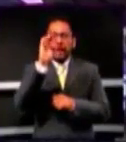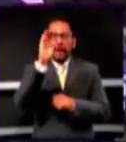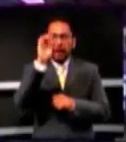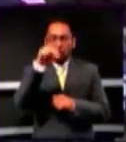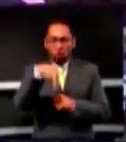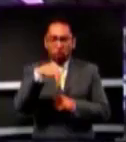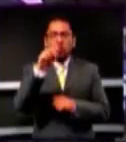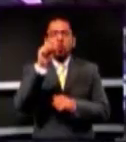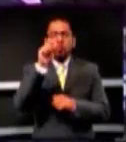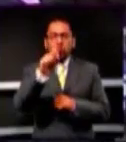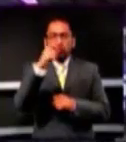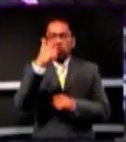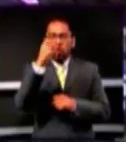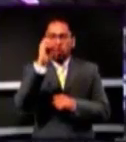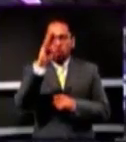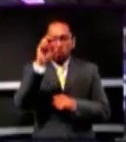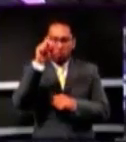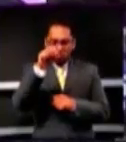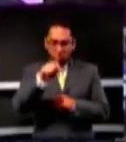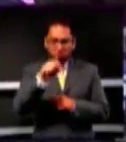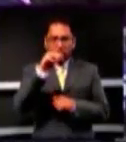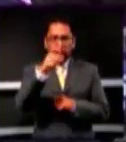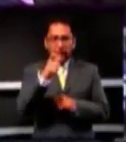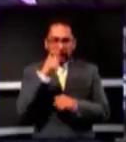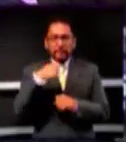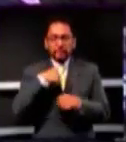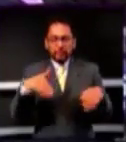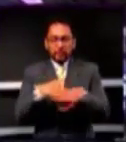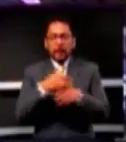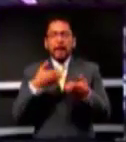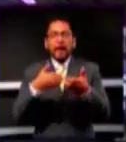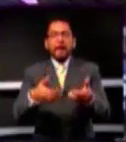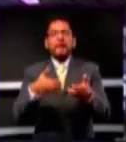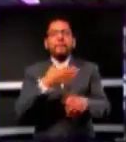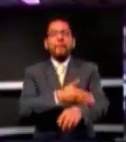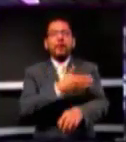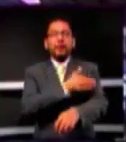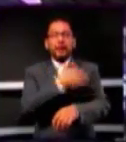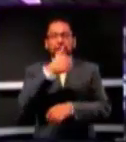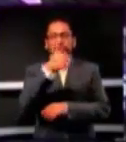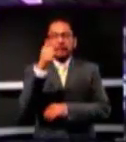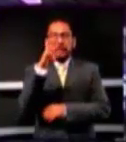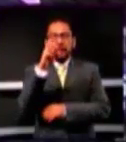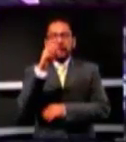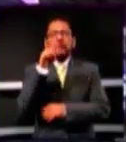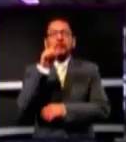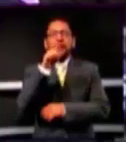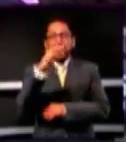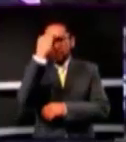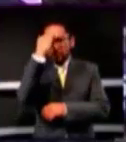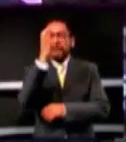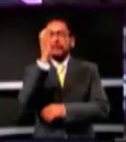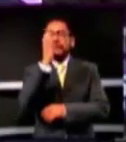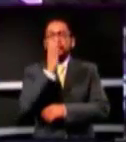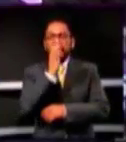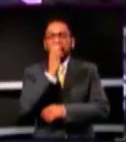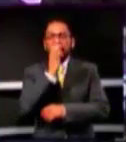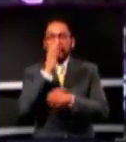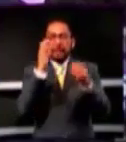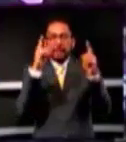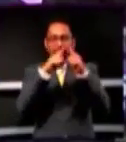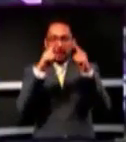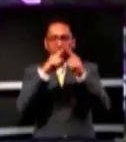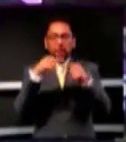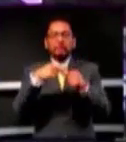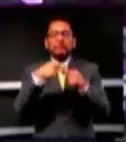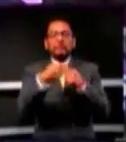www.prodecon.gob.mx es nuestra página de internet. Nosotros estamos en Avenida Madero 630, justo al lado del Templo de la Merced. Y también